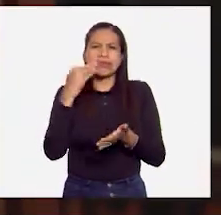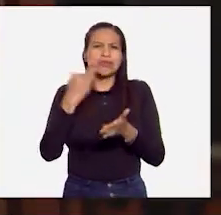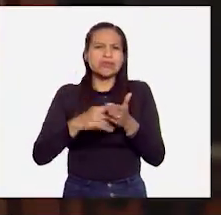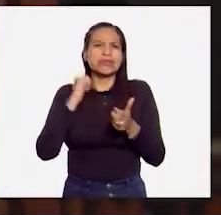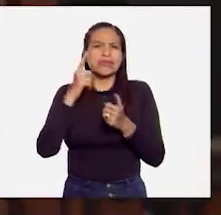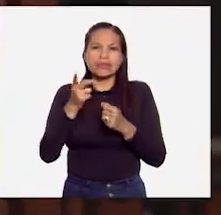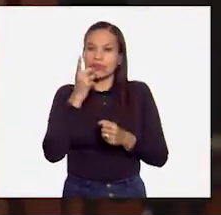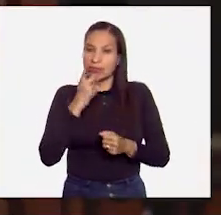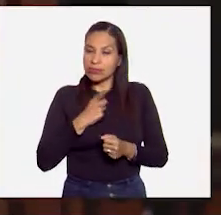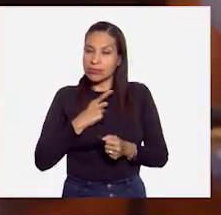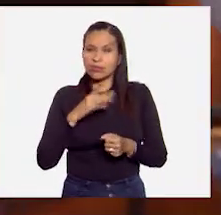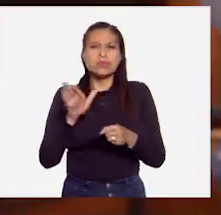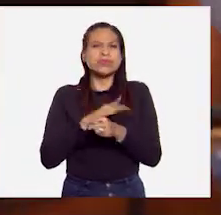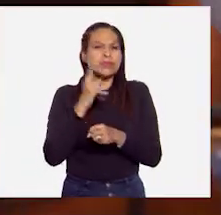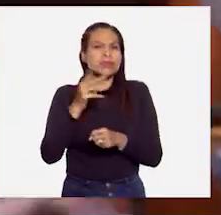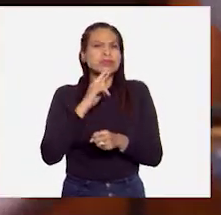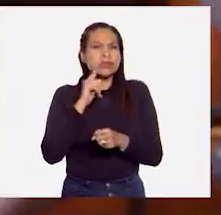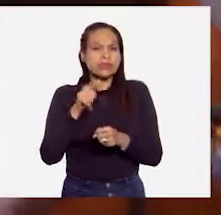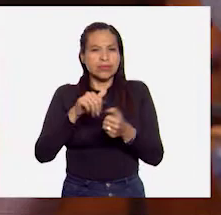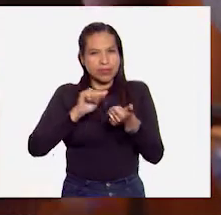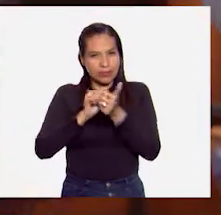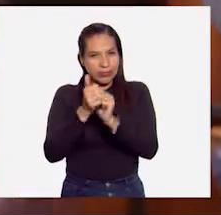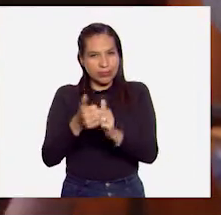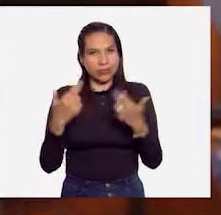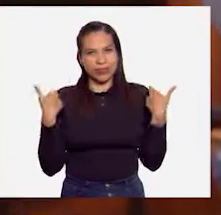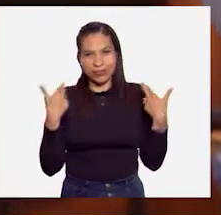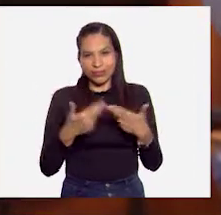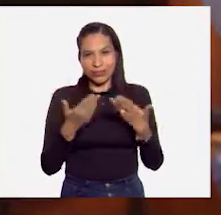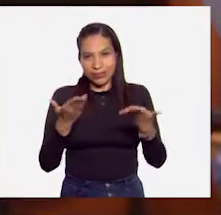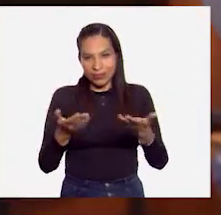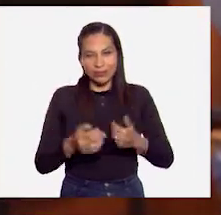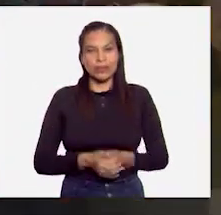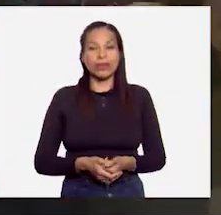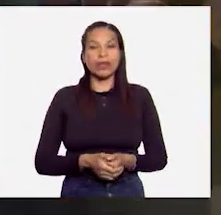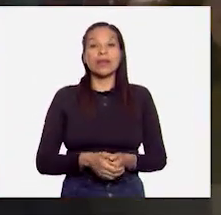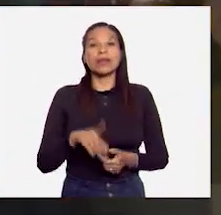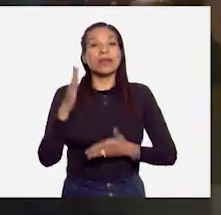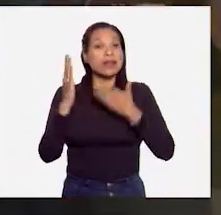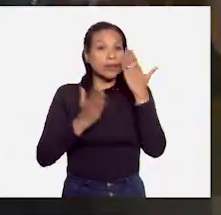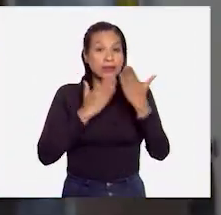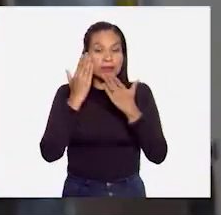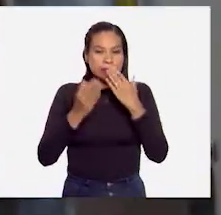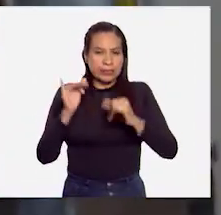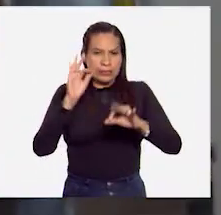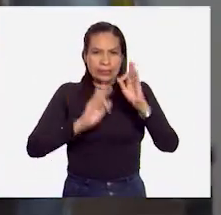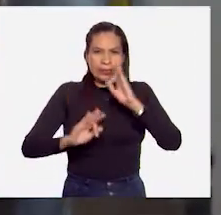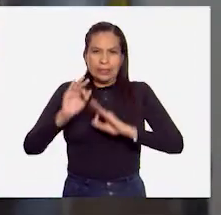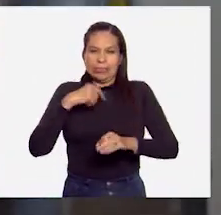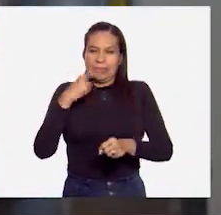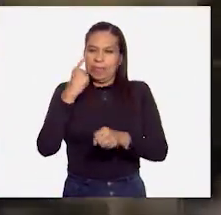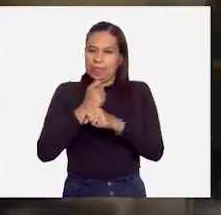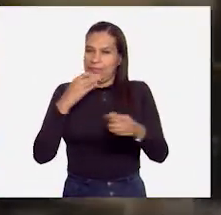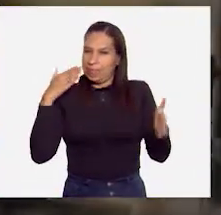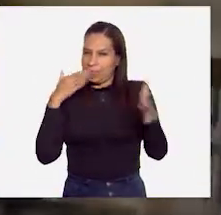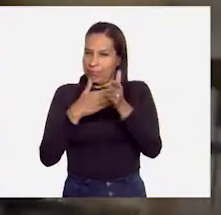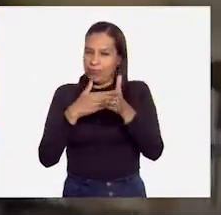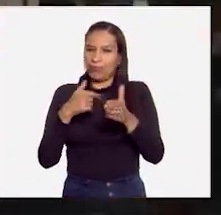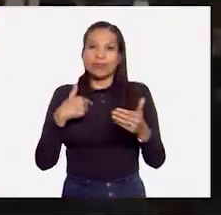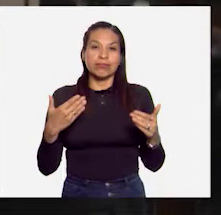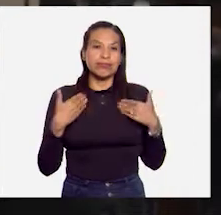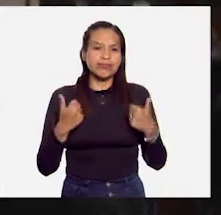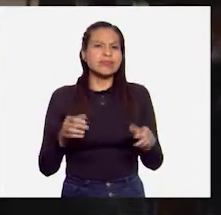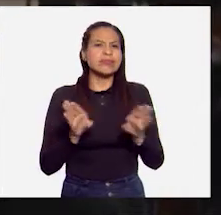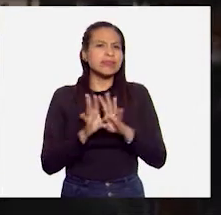nunca faltó quien me dijera, ¿por qué mejor no te conviertes en maestra? Estudiar física fue mi primer reto